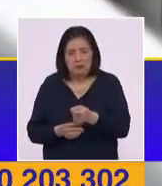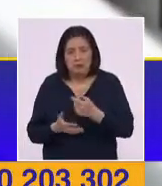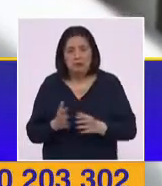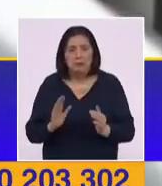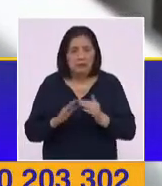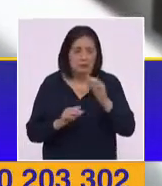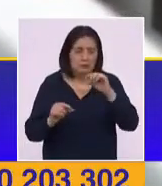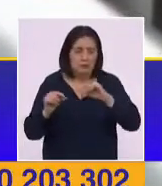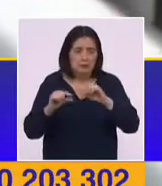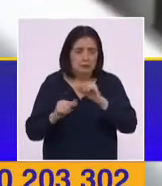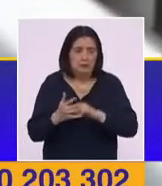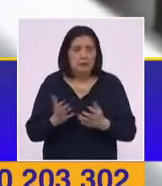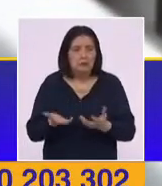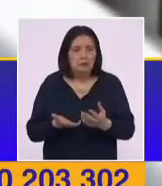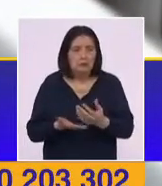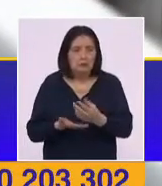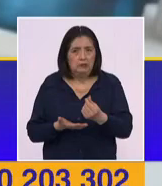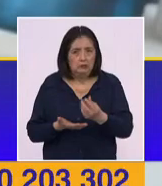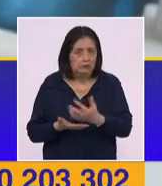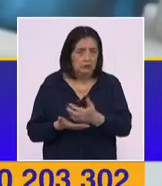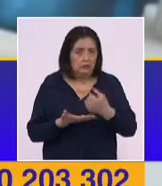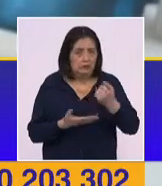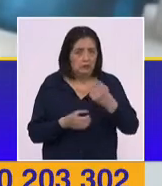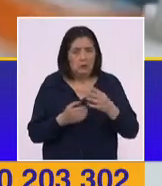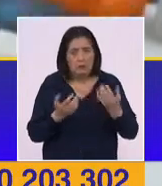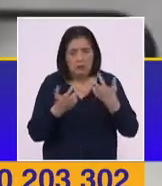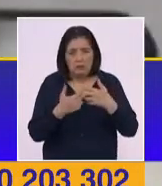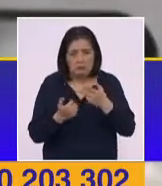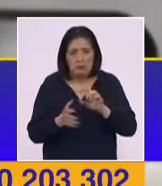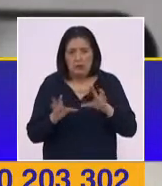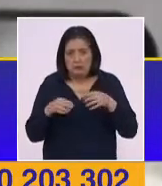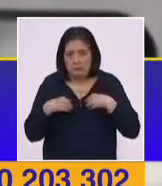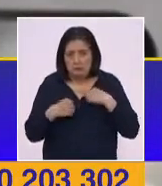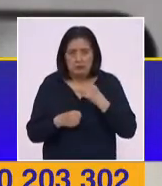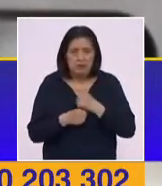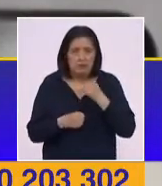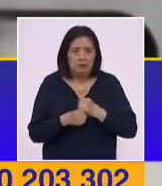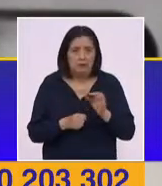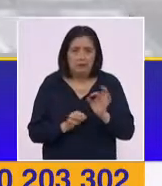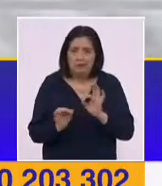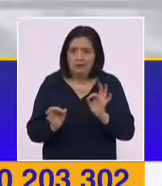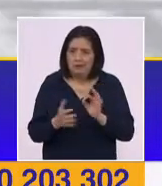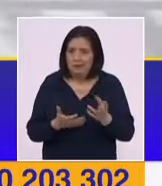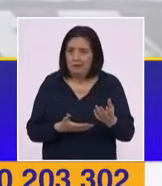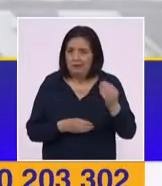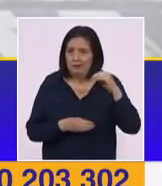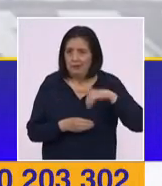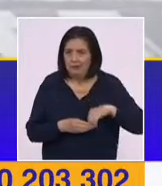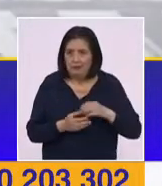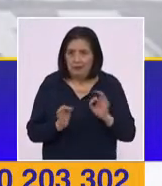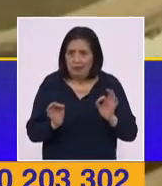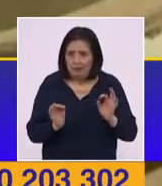los laboratorios generen ganancias o si es que las empresas aceptarán trabajar sin ganar utilidades.